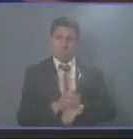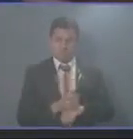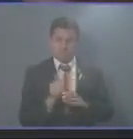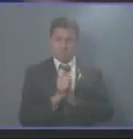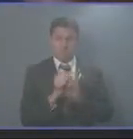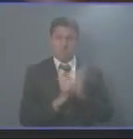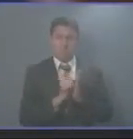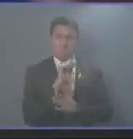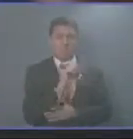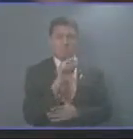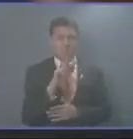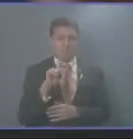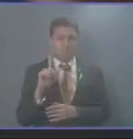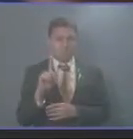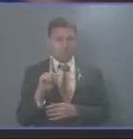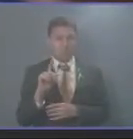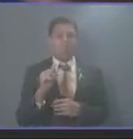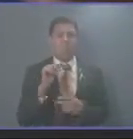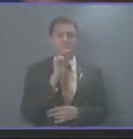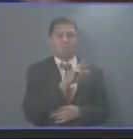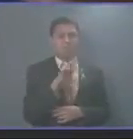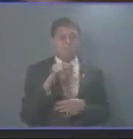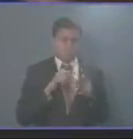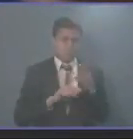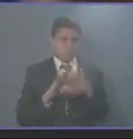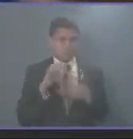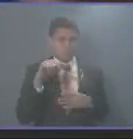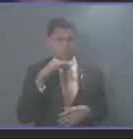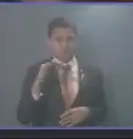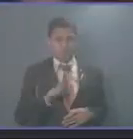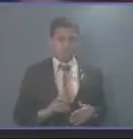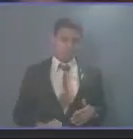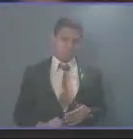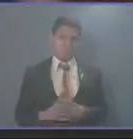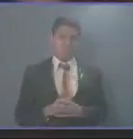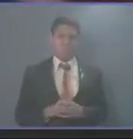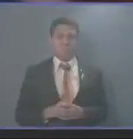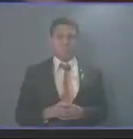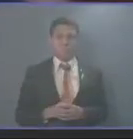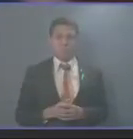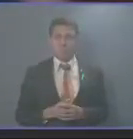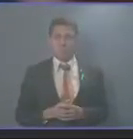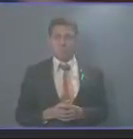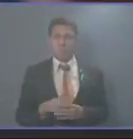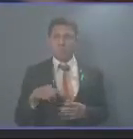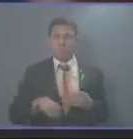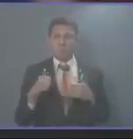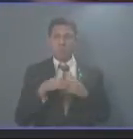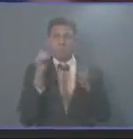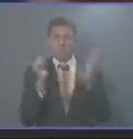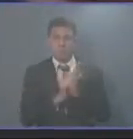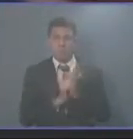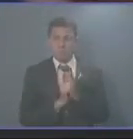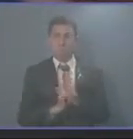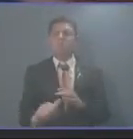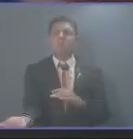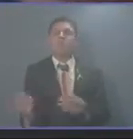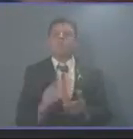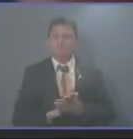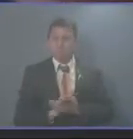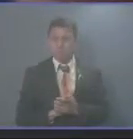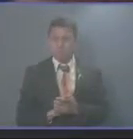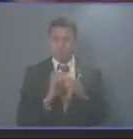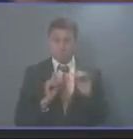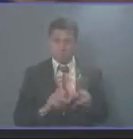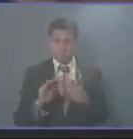el artículo 131 Ordinal 22 de la Constitución de la República, es facultad de este órgano de Estado conceder a personas